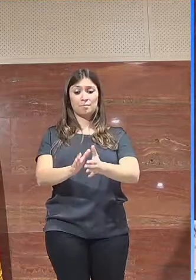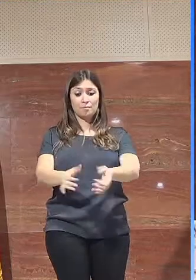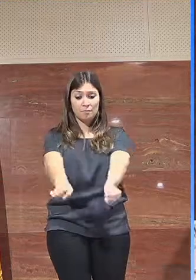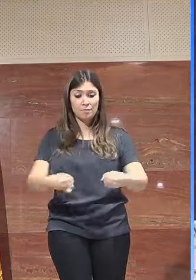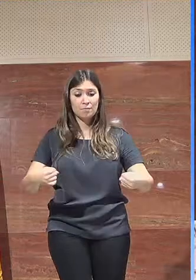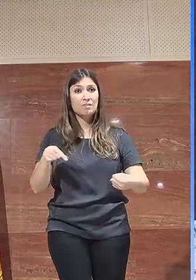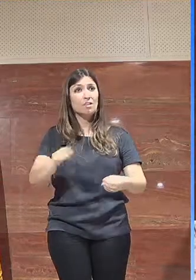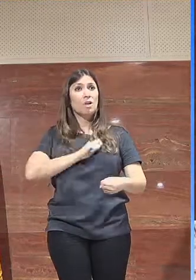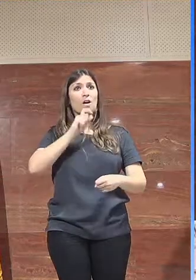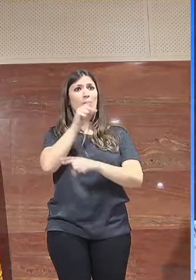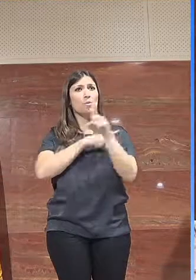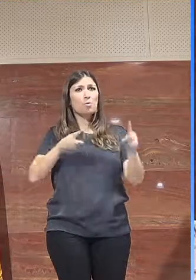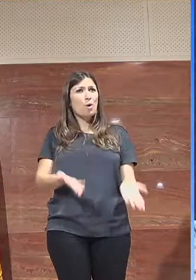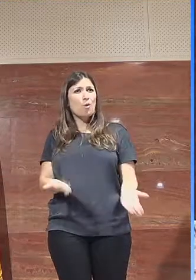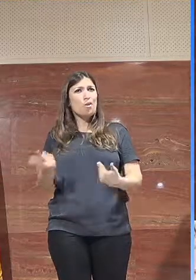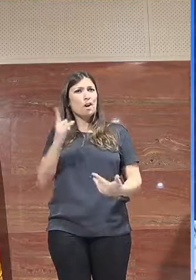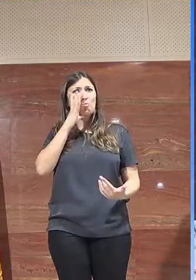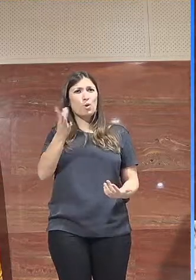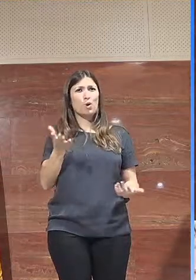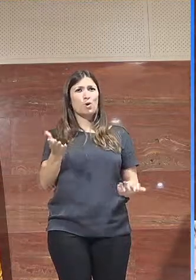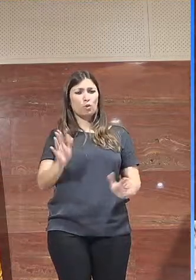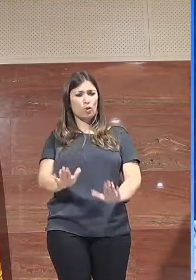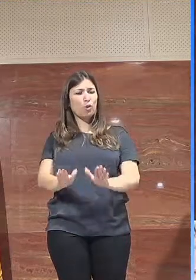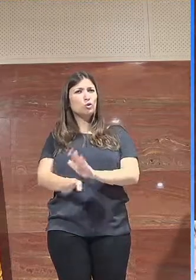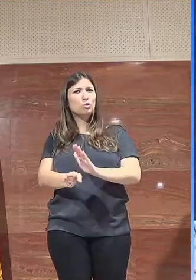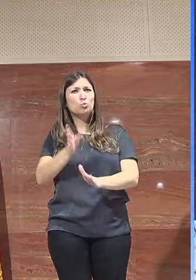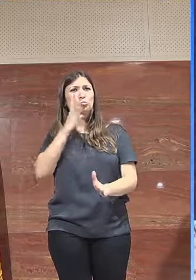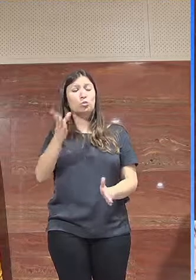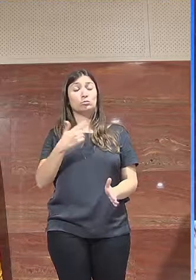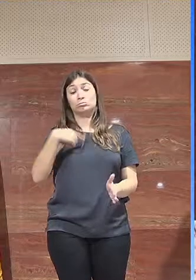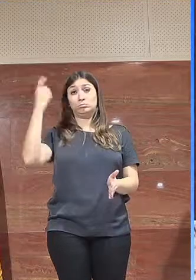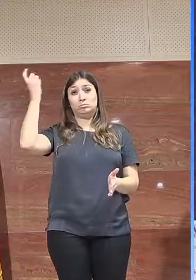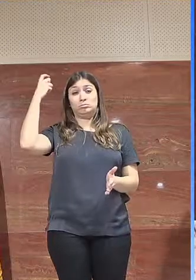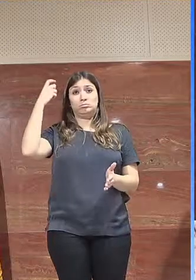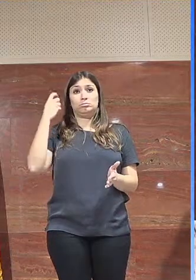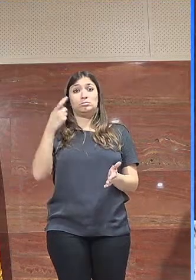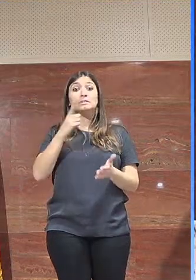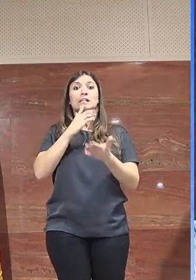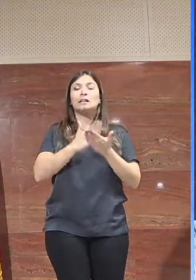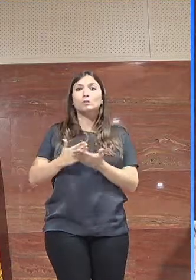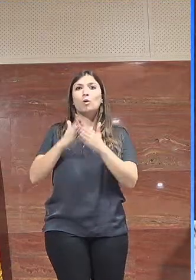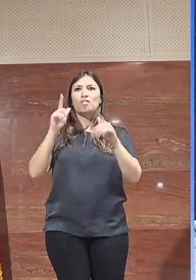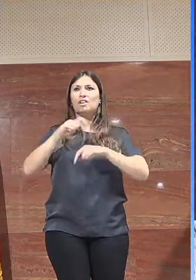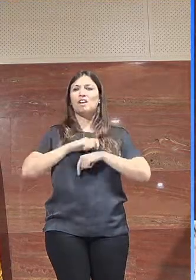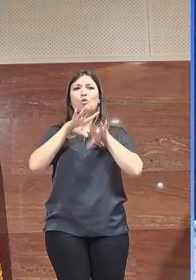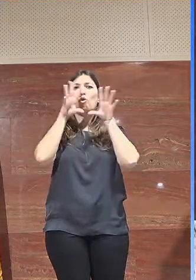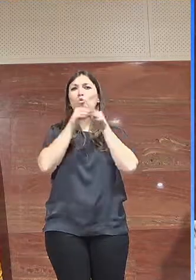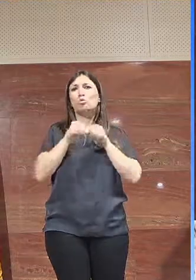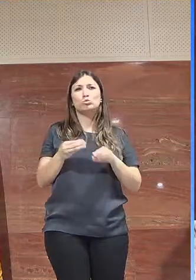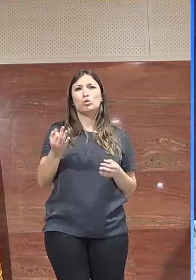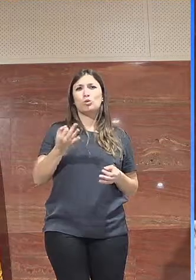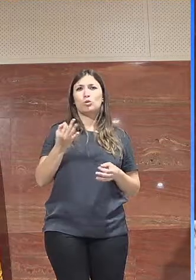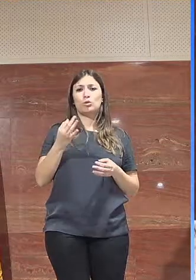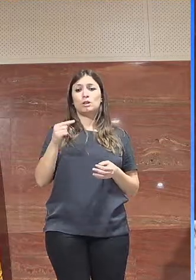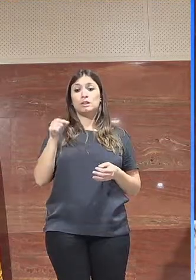de la vivienda, sigue estando allí colocado, ¿no? Nos lleva también quizás al estudio de la conclusión de que como